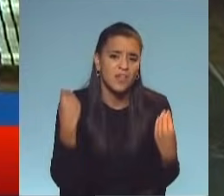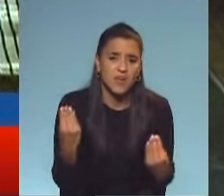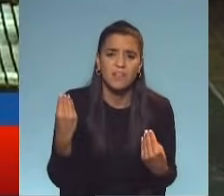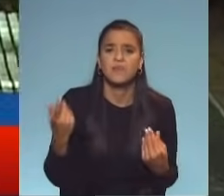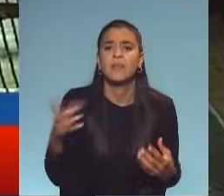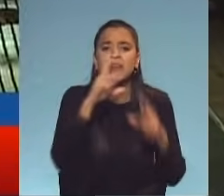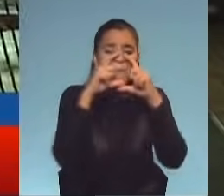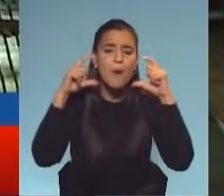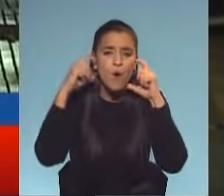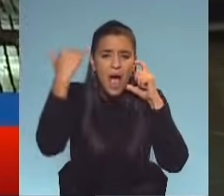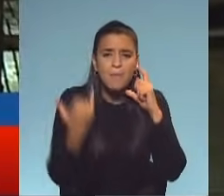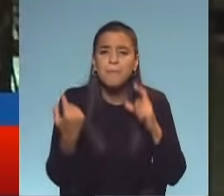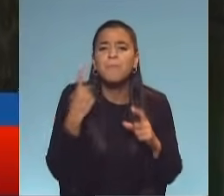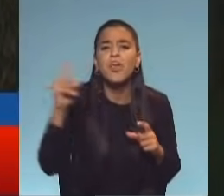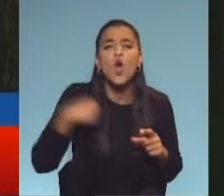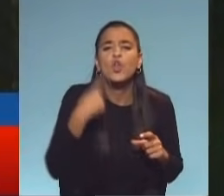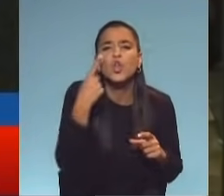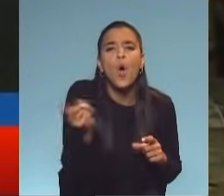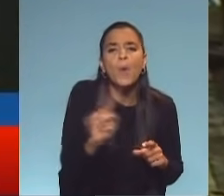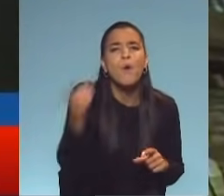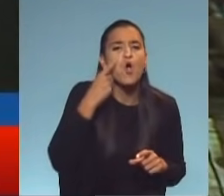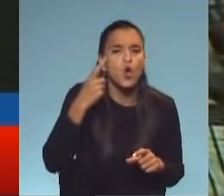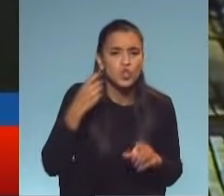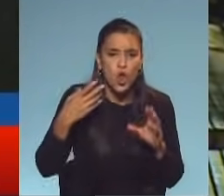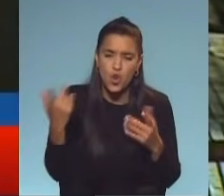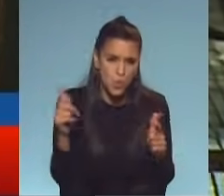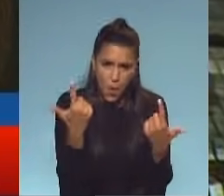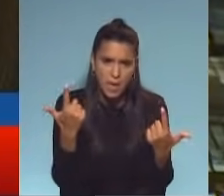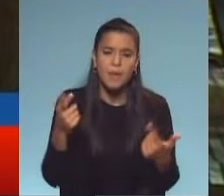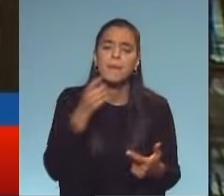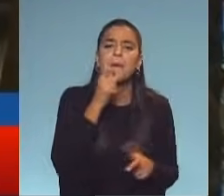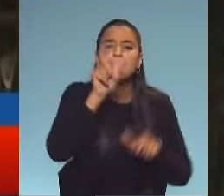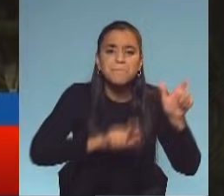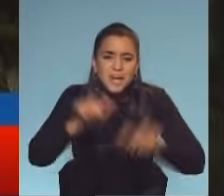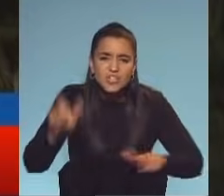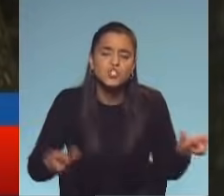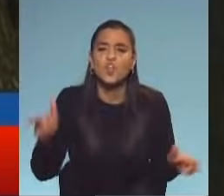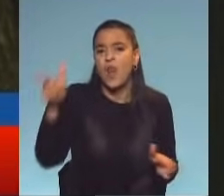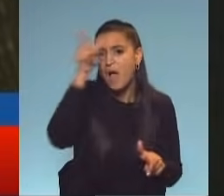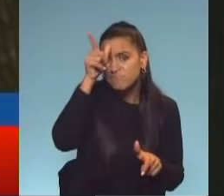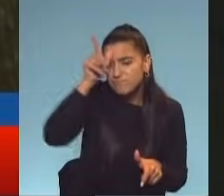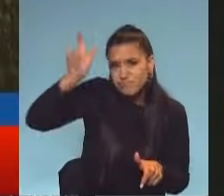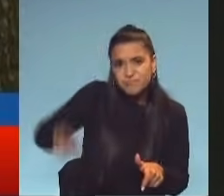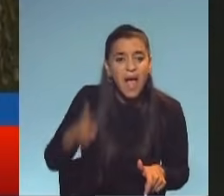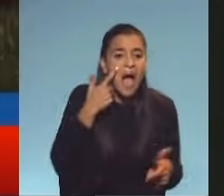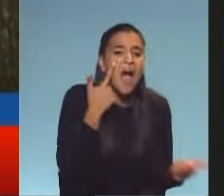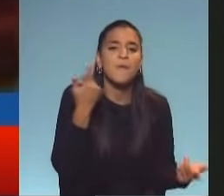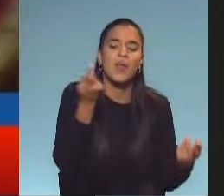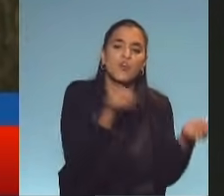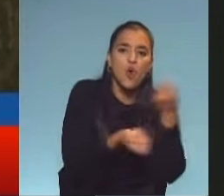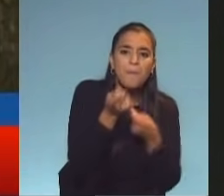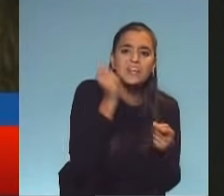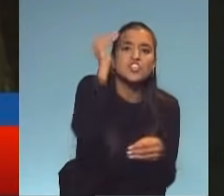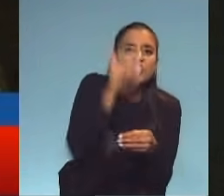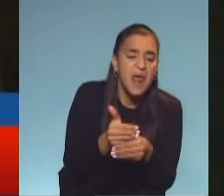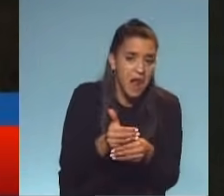los tapabocas, pero lo que no vemos es gran cantidad de controles. No vemos agentes de la ciudad de Buenos Aires controlando que los comercios hayan